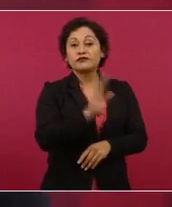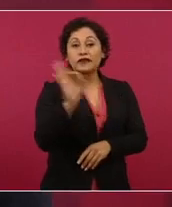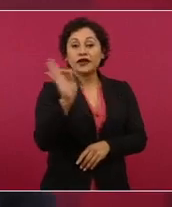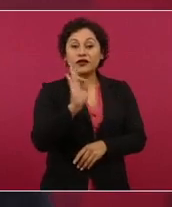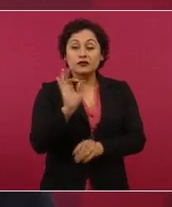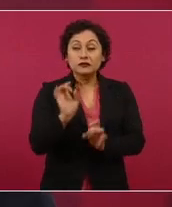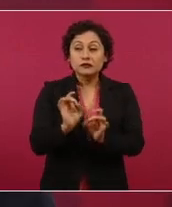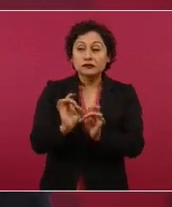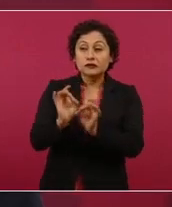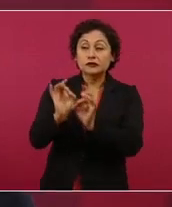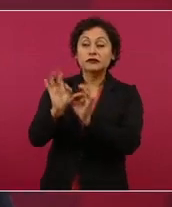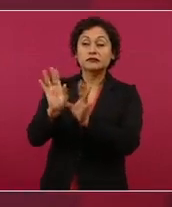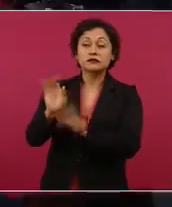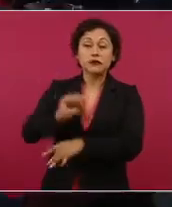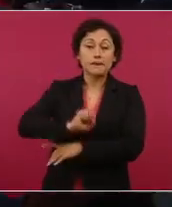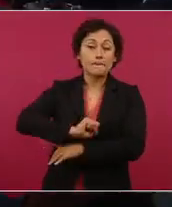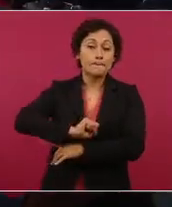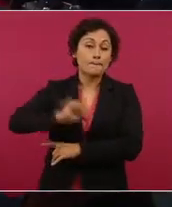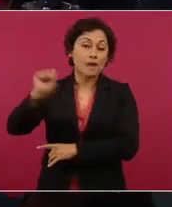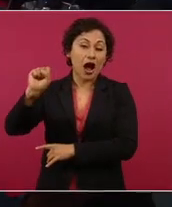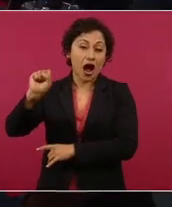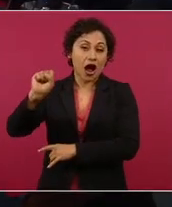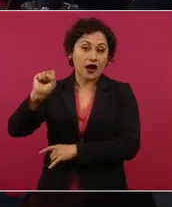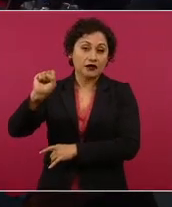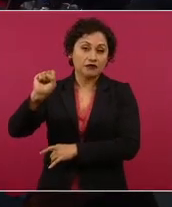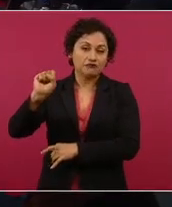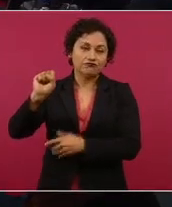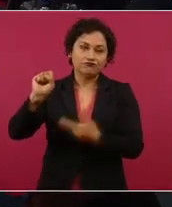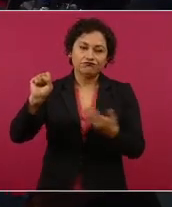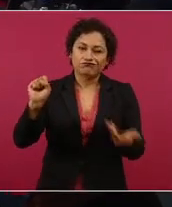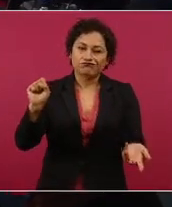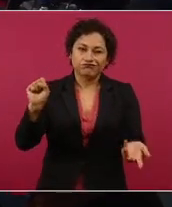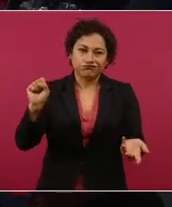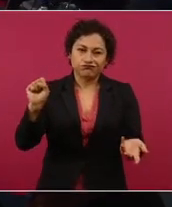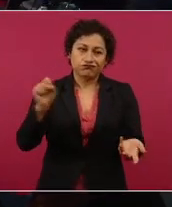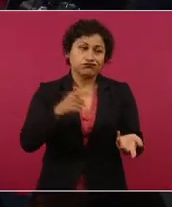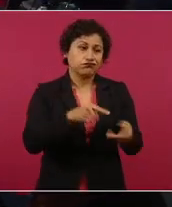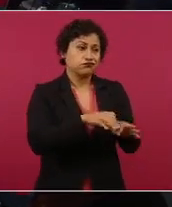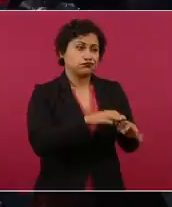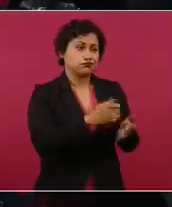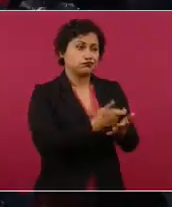pues no tiene ningún impacto